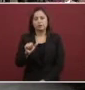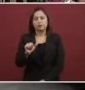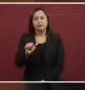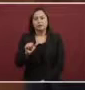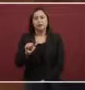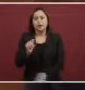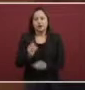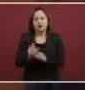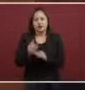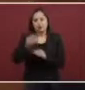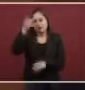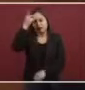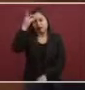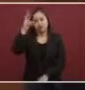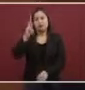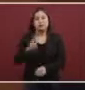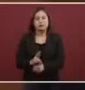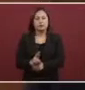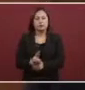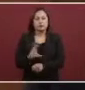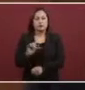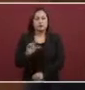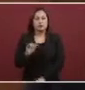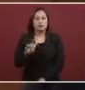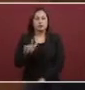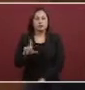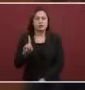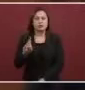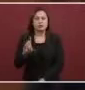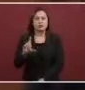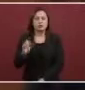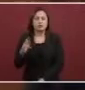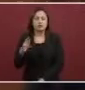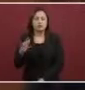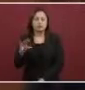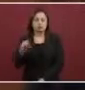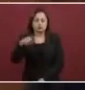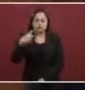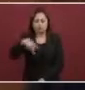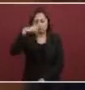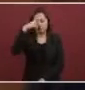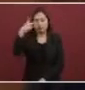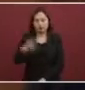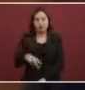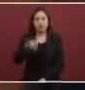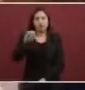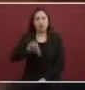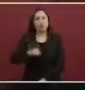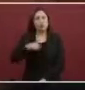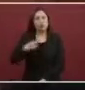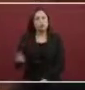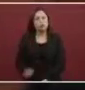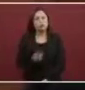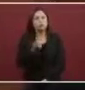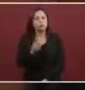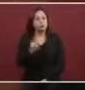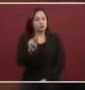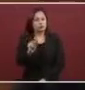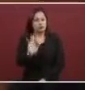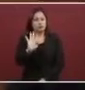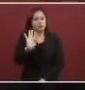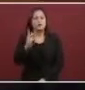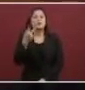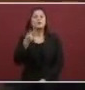director del canal del Congreso de la Ciudad de México. Señor presidente, hoy no traigo pregunta, pero sobre la famosa lista del